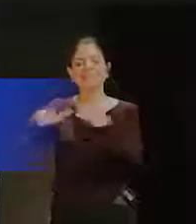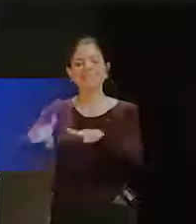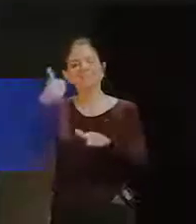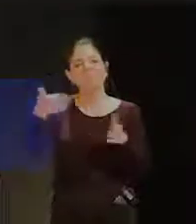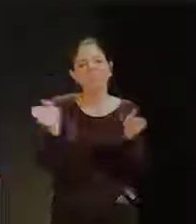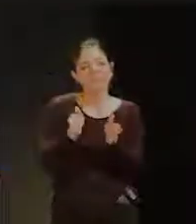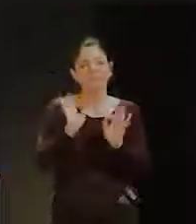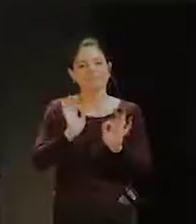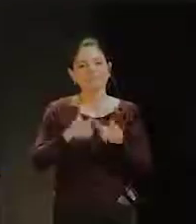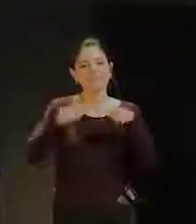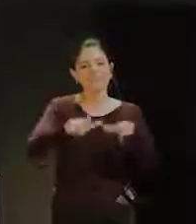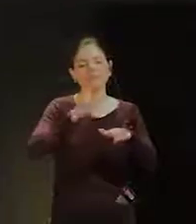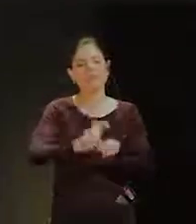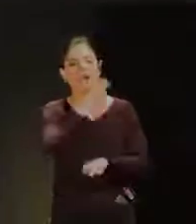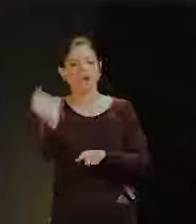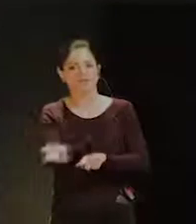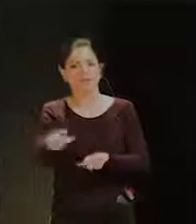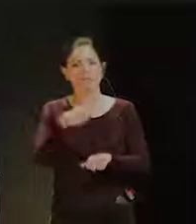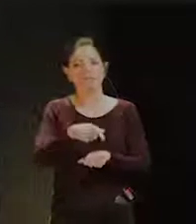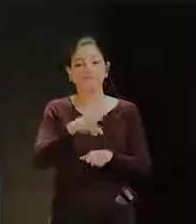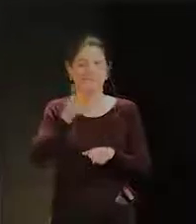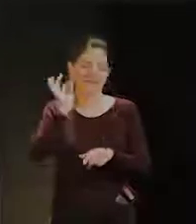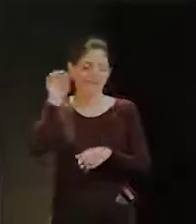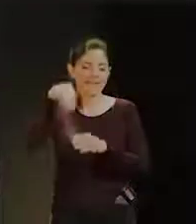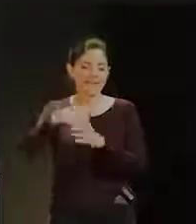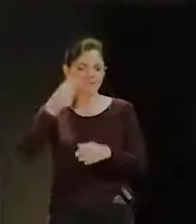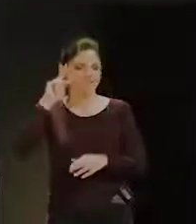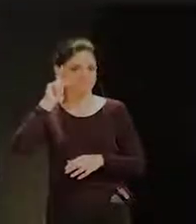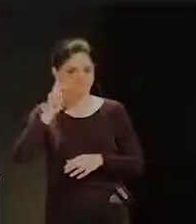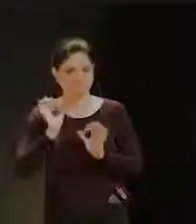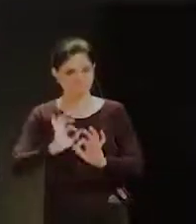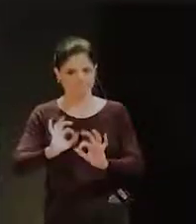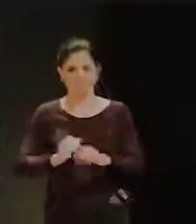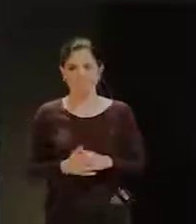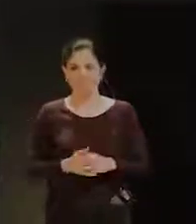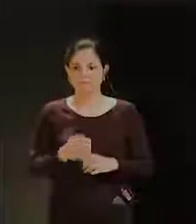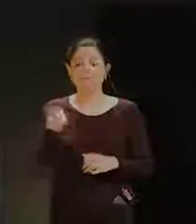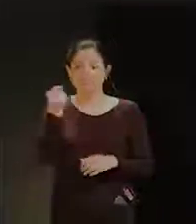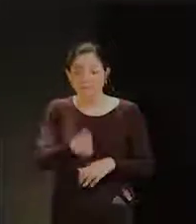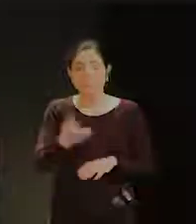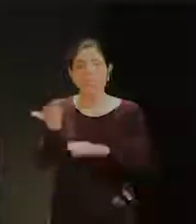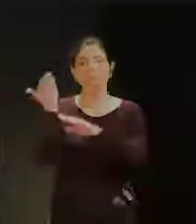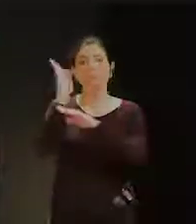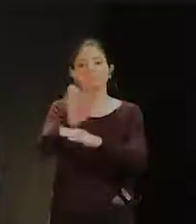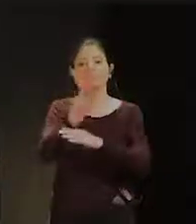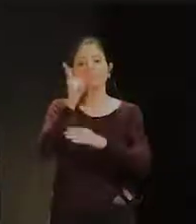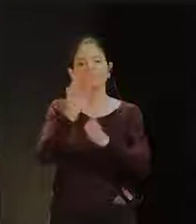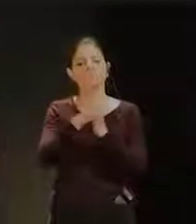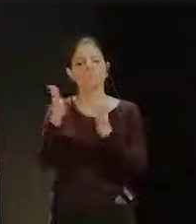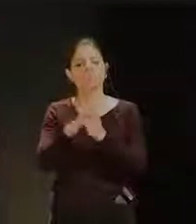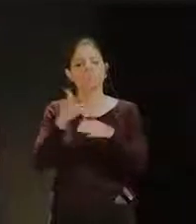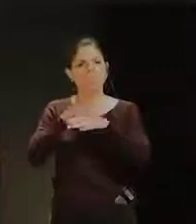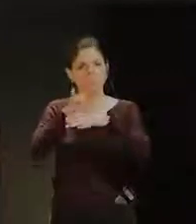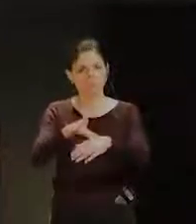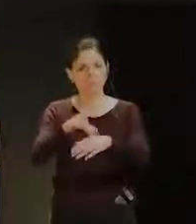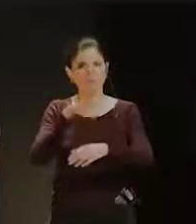más pequeñas, salas alternativas, que es en donde ella está especializada. Y también va a presentar un manual